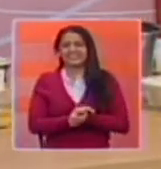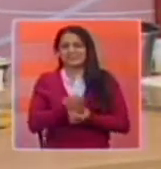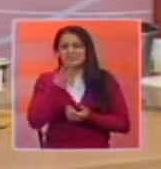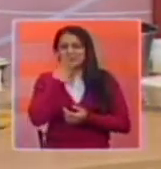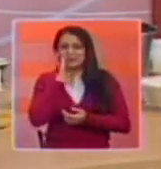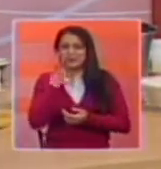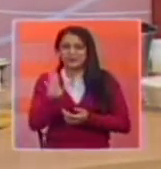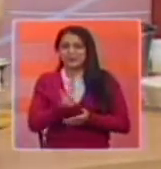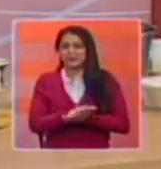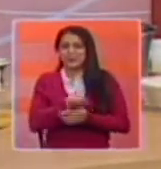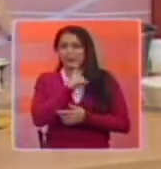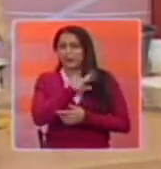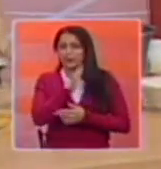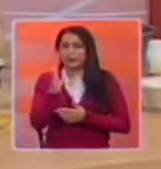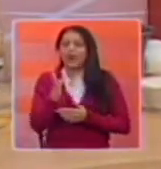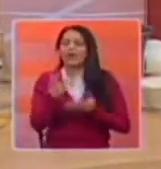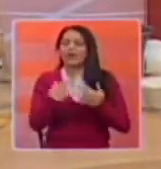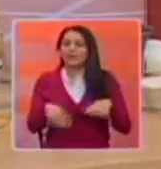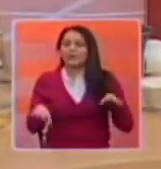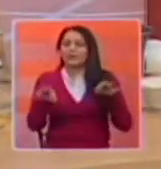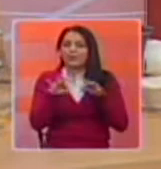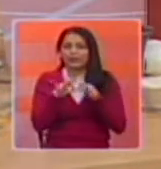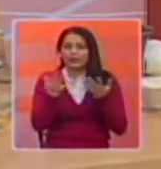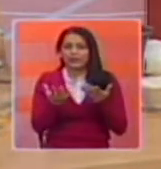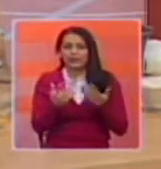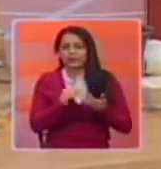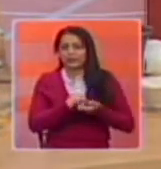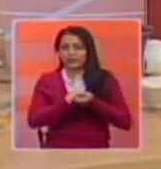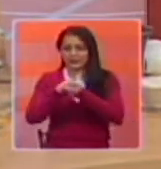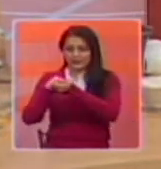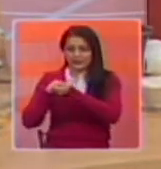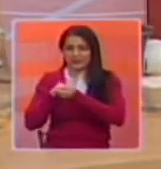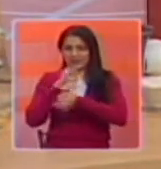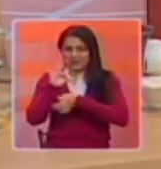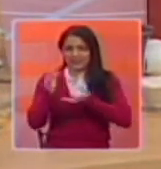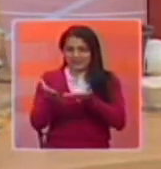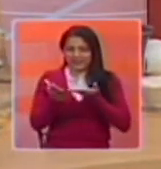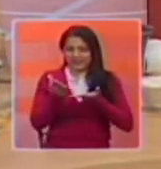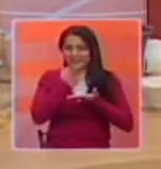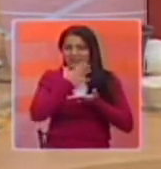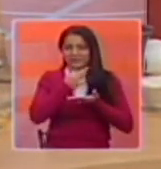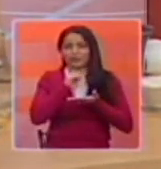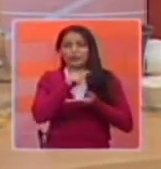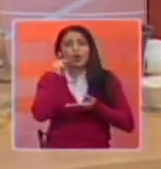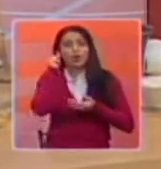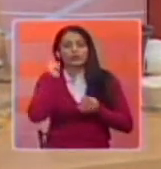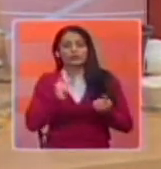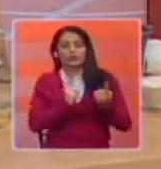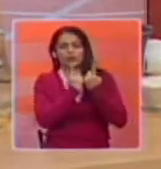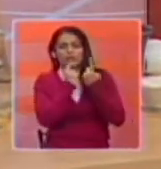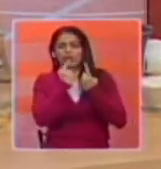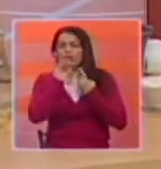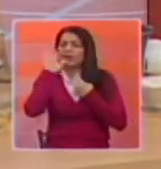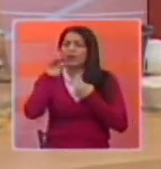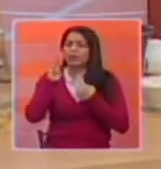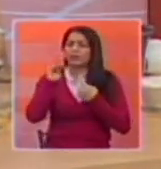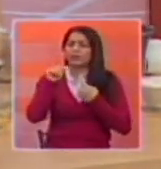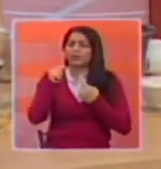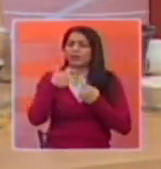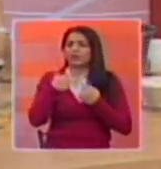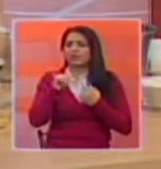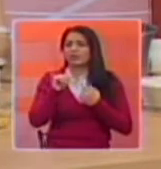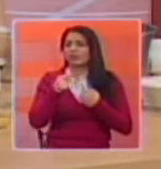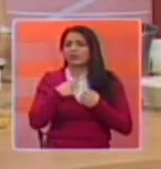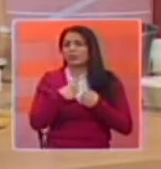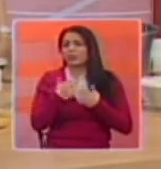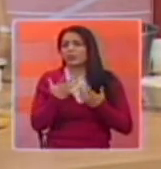regalo, el compañerismo y amistad es suficiente, de verdad que yo soy así. En todo caso, la señora me dice, Biachi, me dice, es que yo no soy